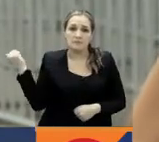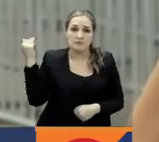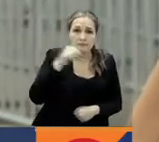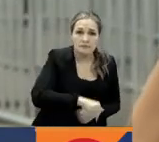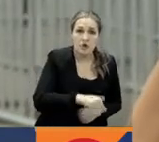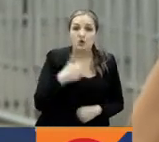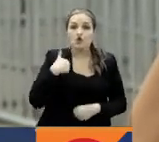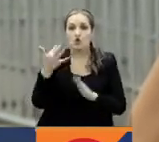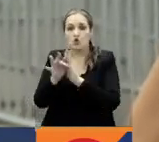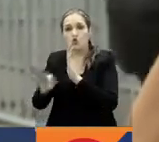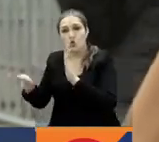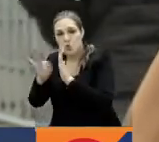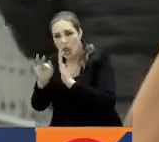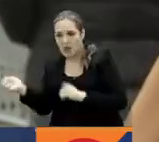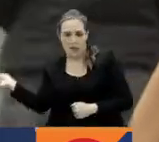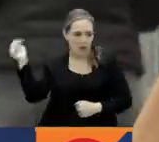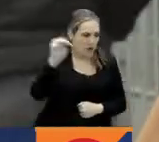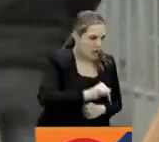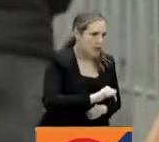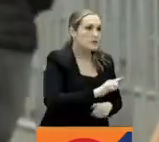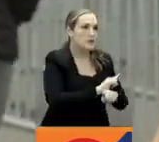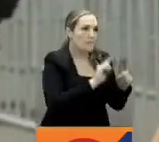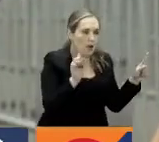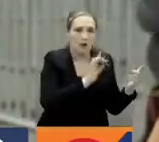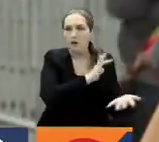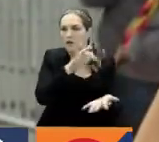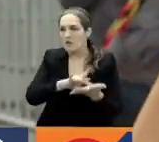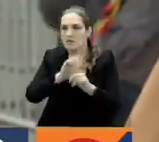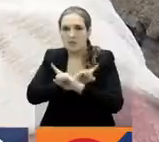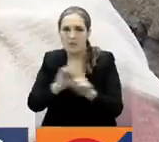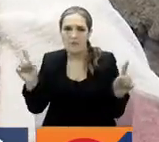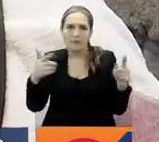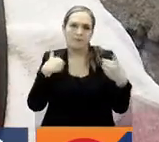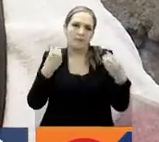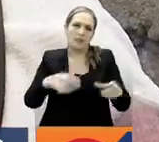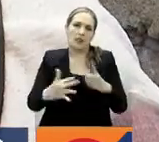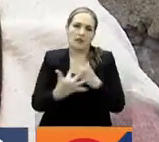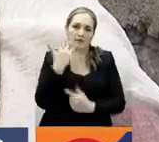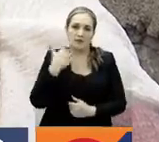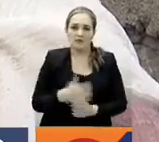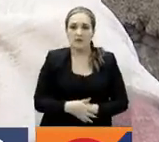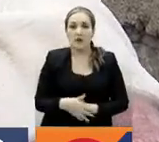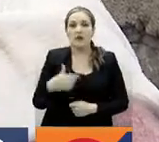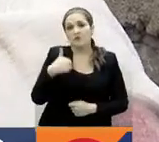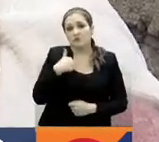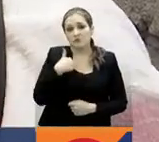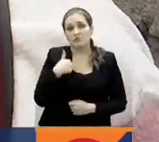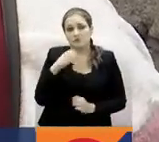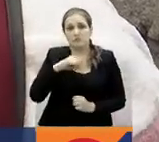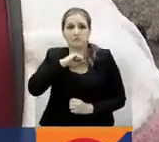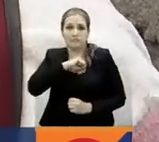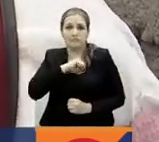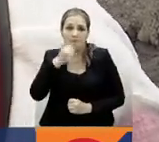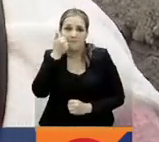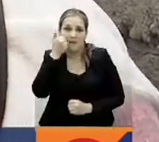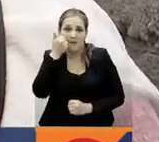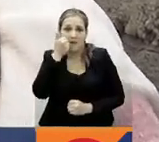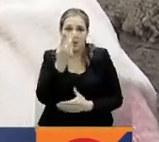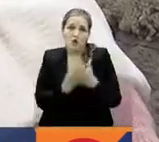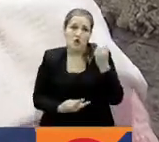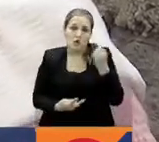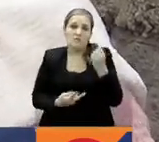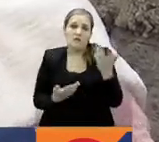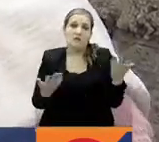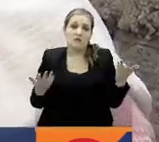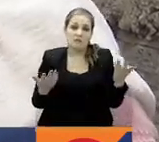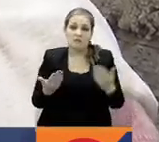Tunal, me dirijo hasta acá y que tampoco hay nada, entonces sí, me afecta bastante. Tengo una comorbilidad, entonces necesito, pues desde hace, de